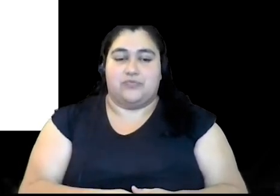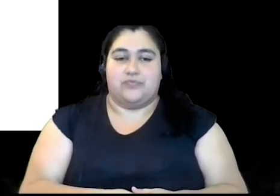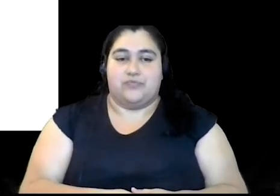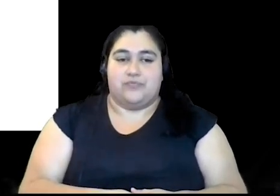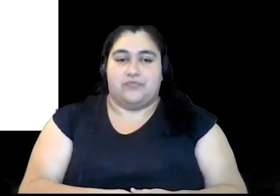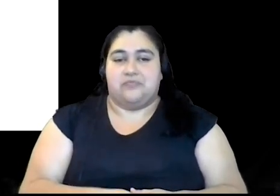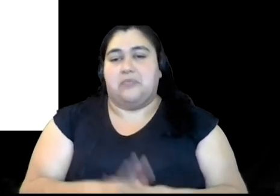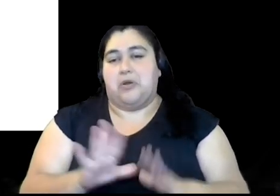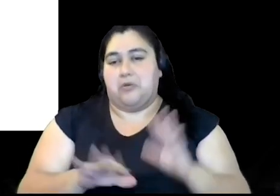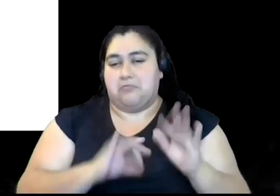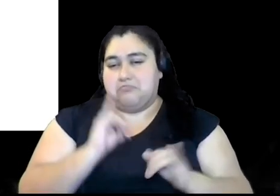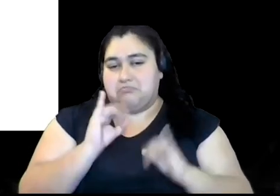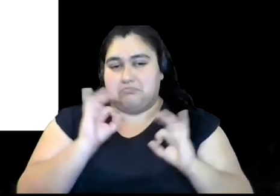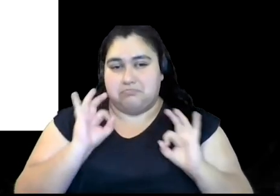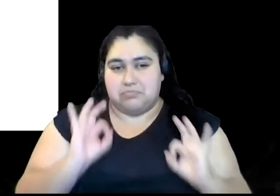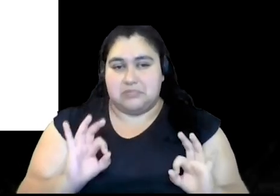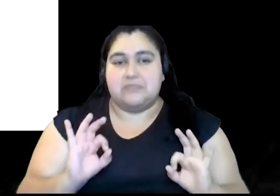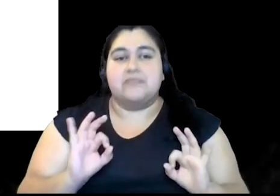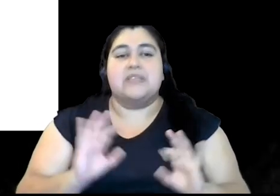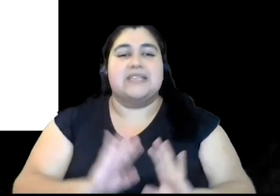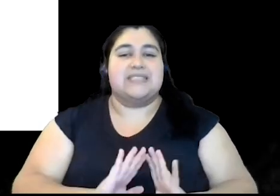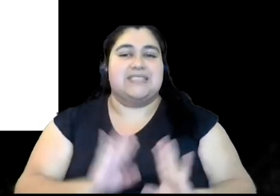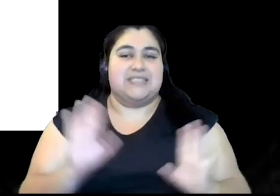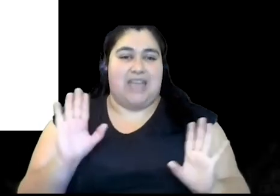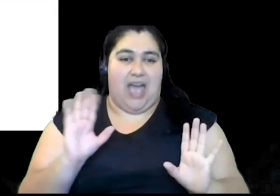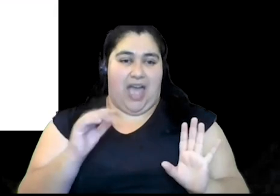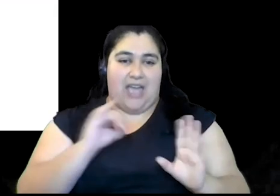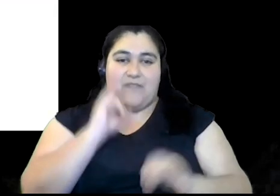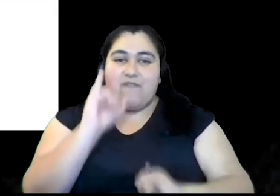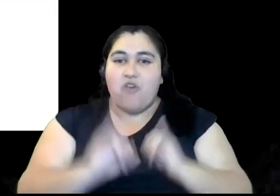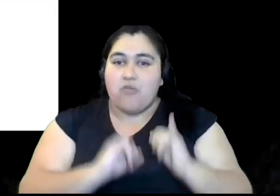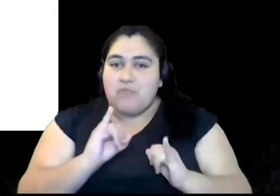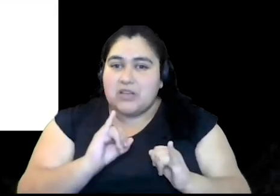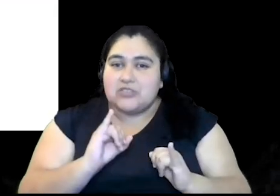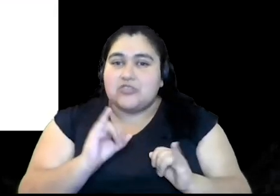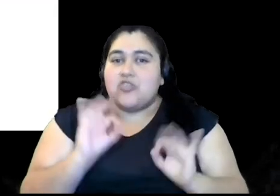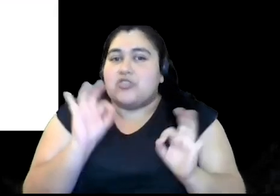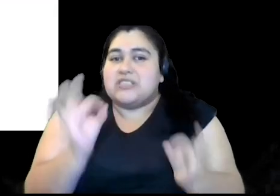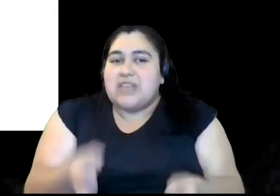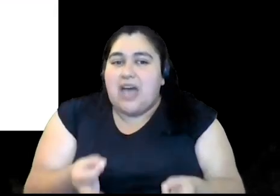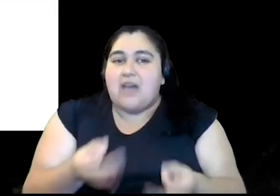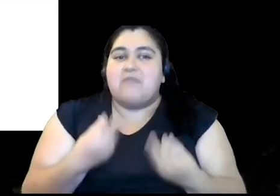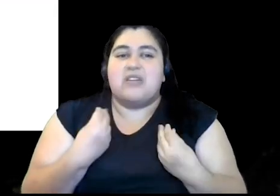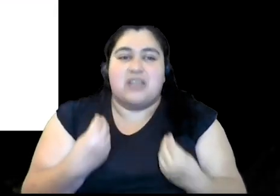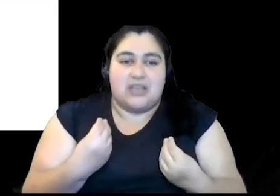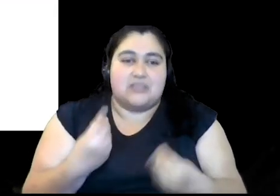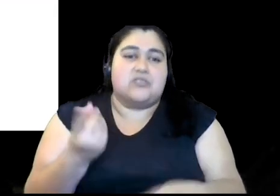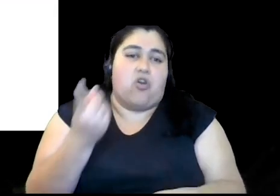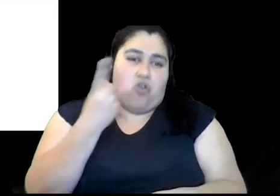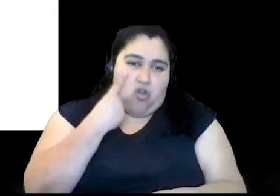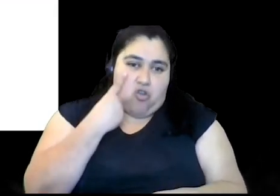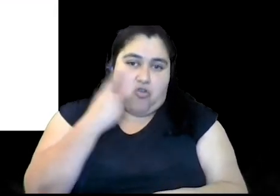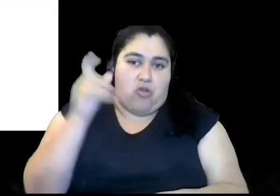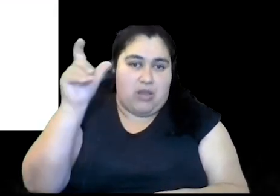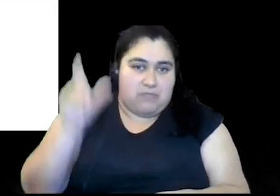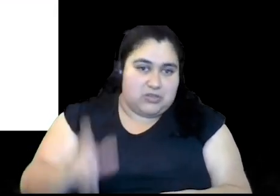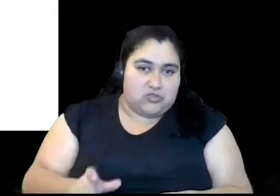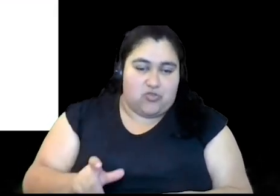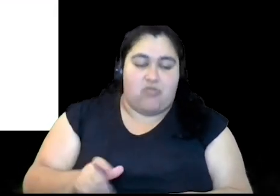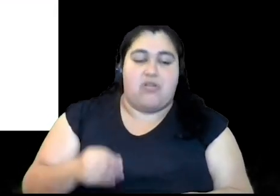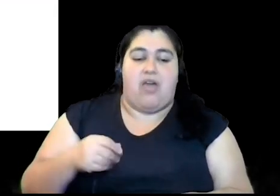Hechas estas aclaraciones, yo ya tengo toda la información, pude tabular, conozco quién es mi